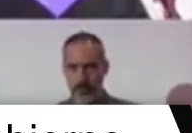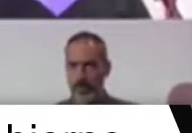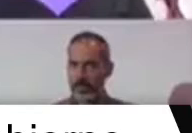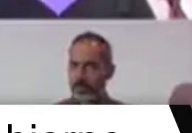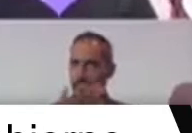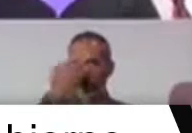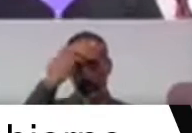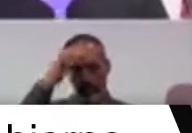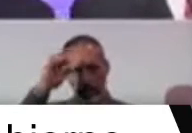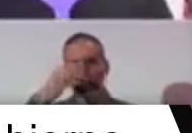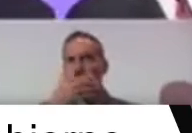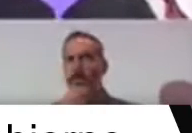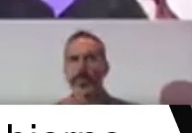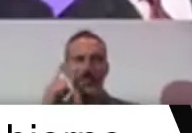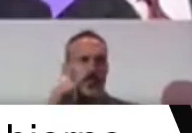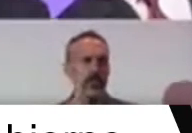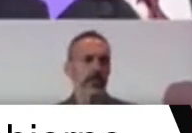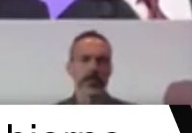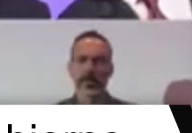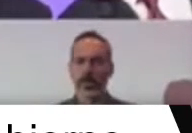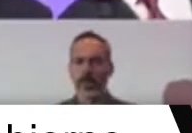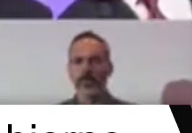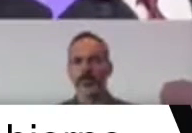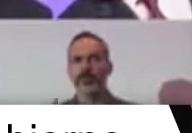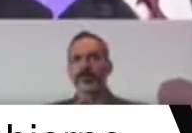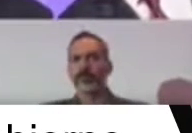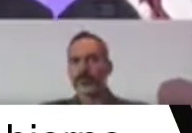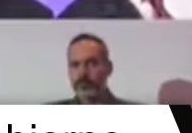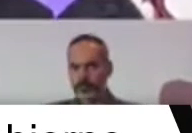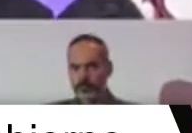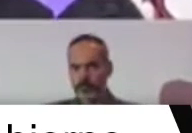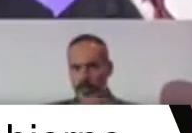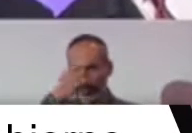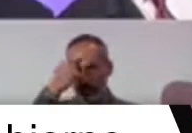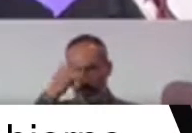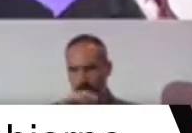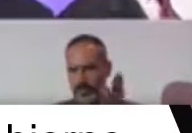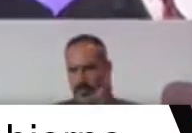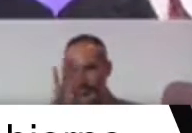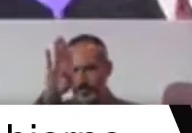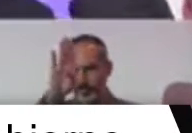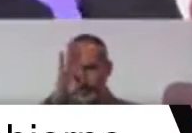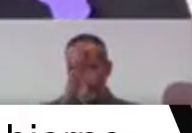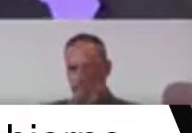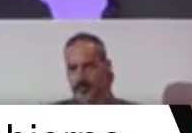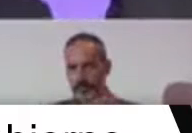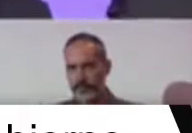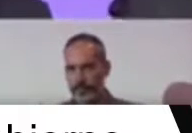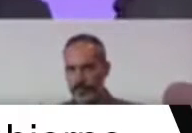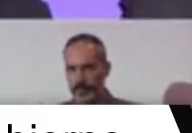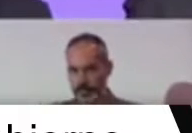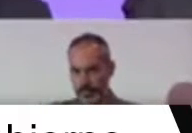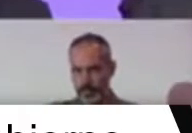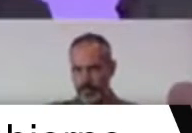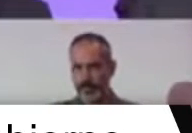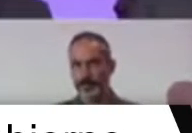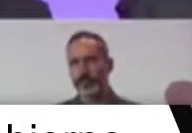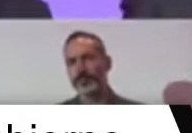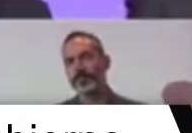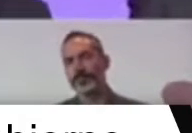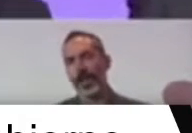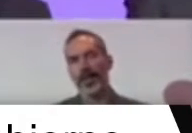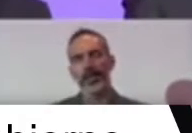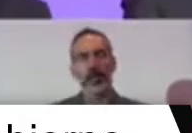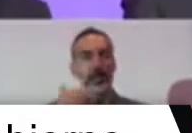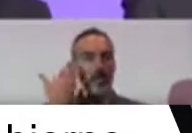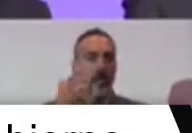de las mujeres ha sido fundamental para el buen desempeño de esta administración. Quiero agradecer el respaldo